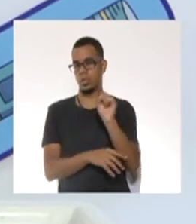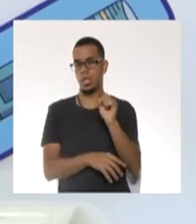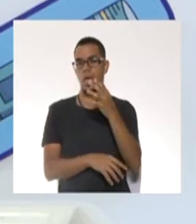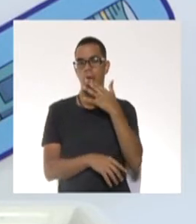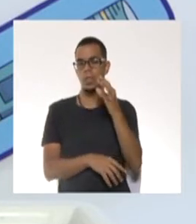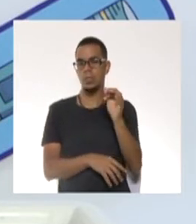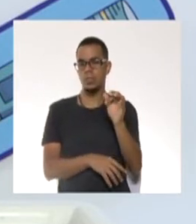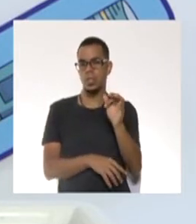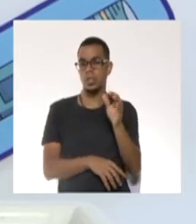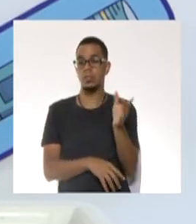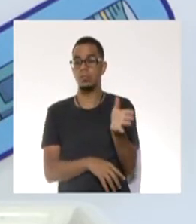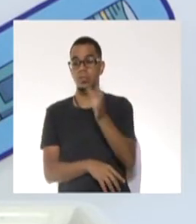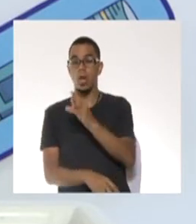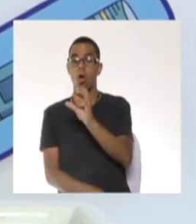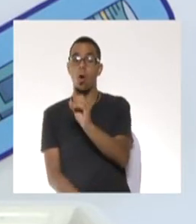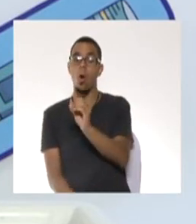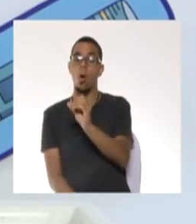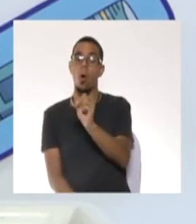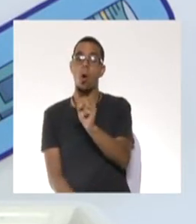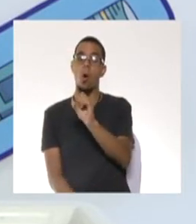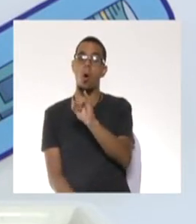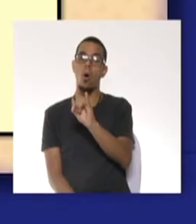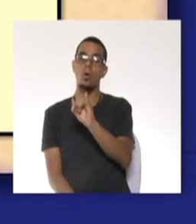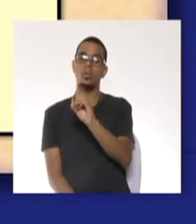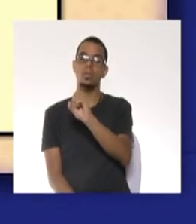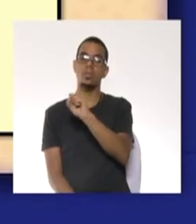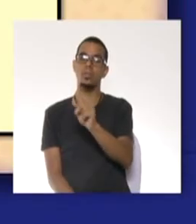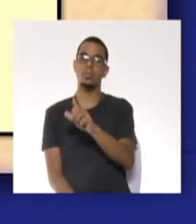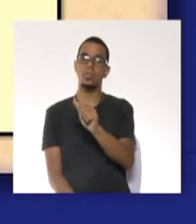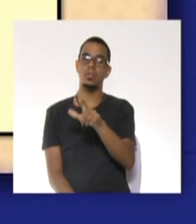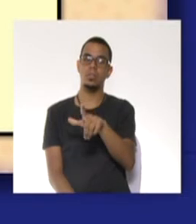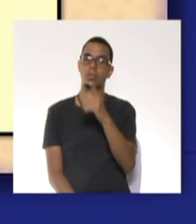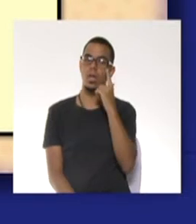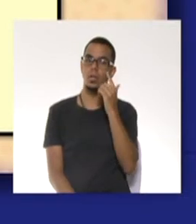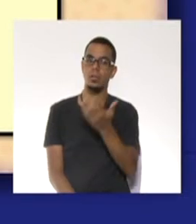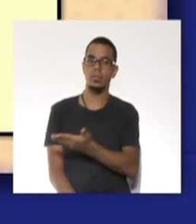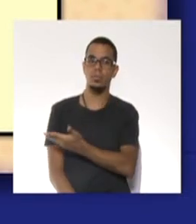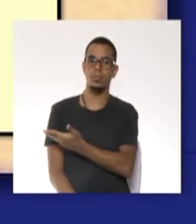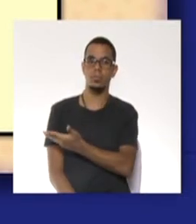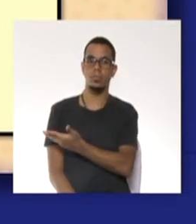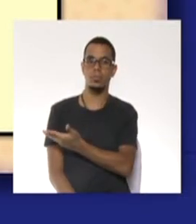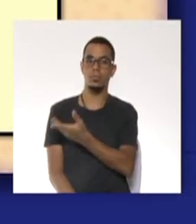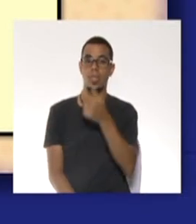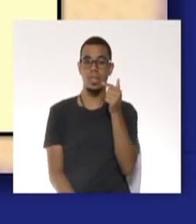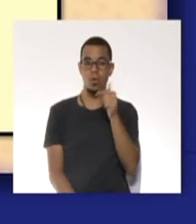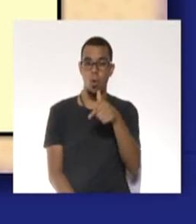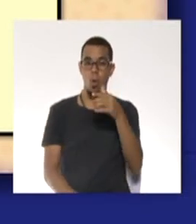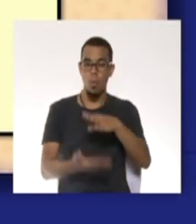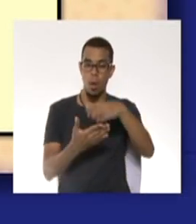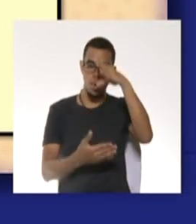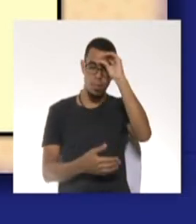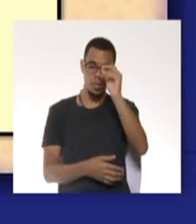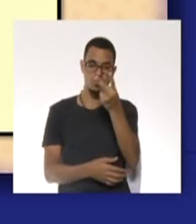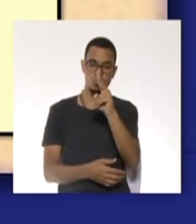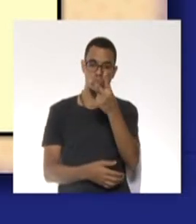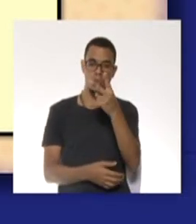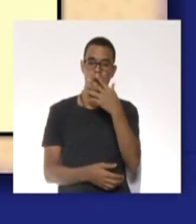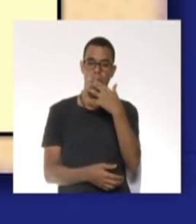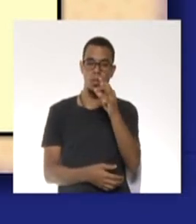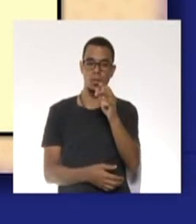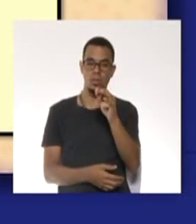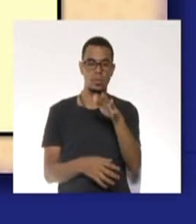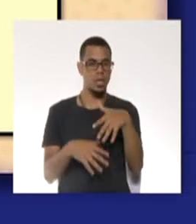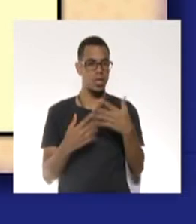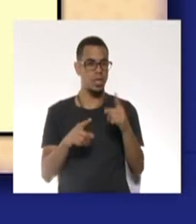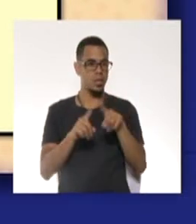sal oxisal. Como podemos observar en pantalla, hoy vamos a conocer los dos tipos de sales. ¿Cómo se nombran?